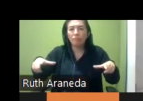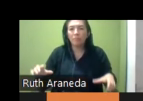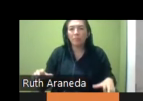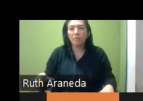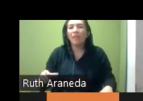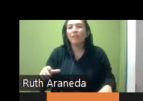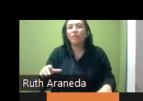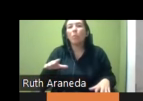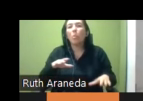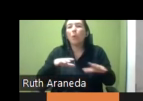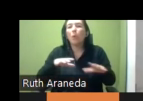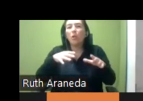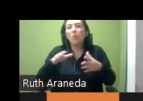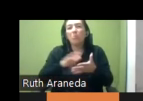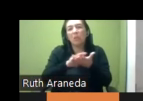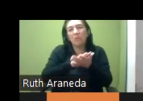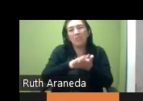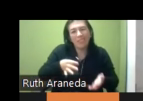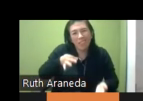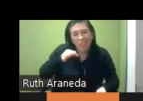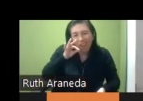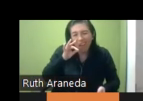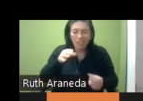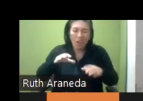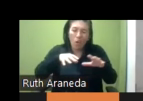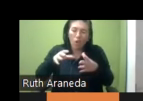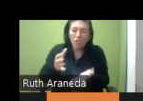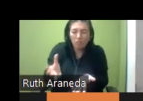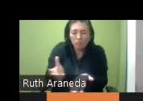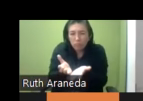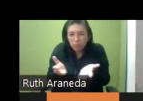restos cerámicos en forma de incensario que se encontraron